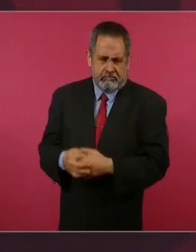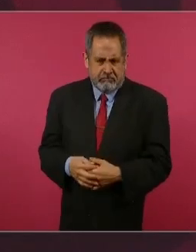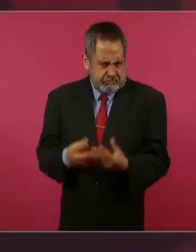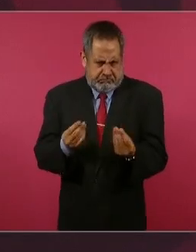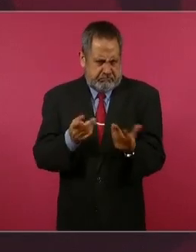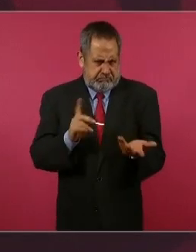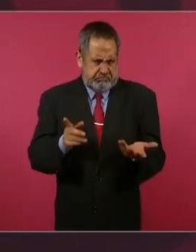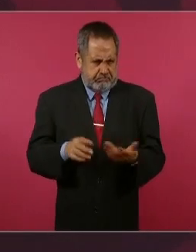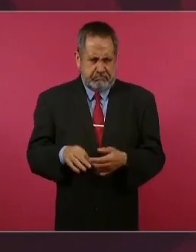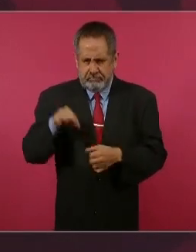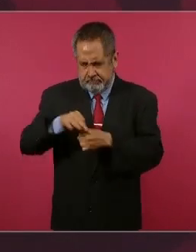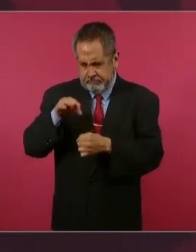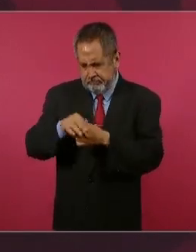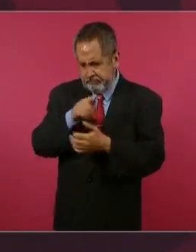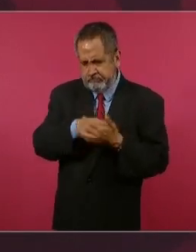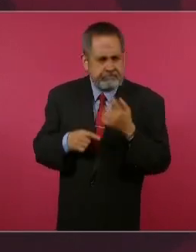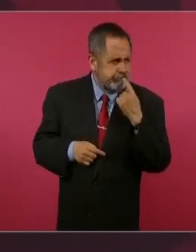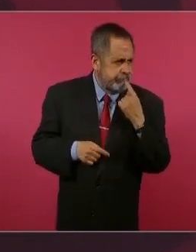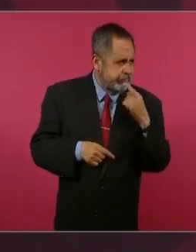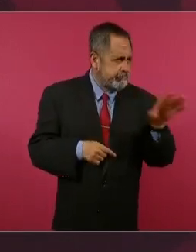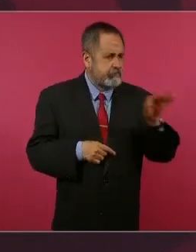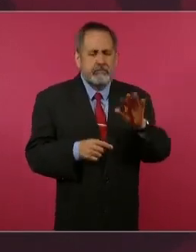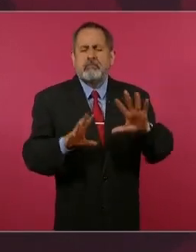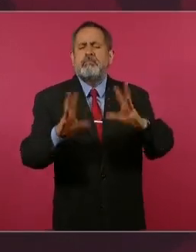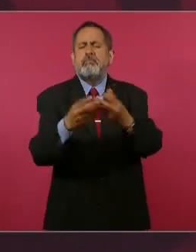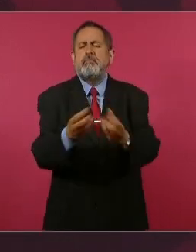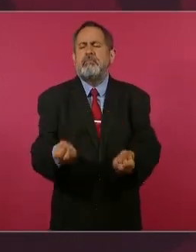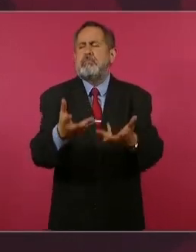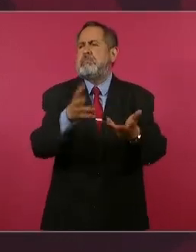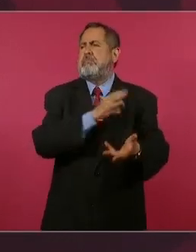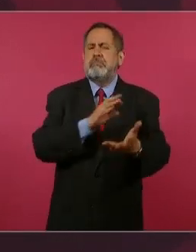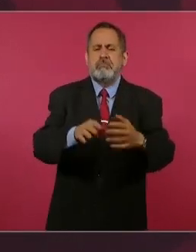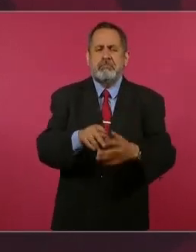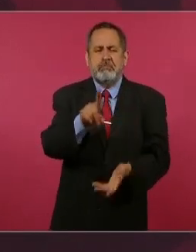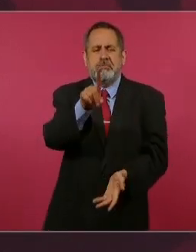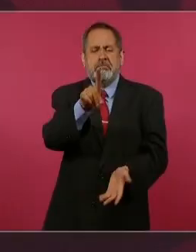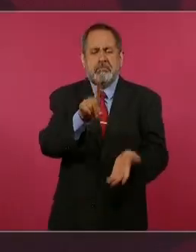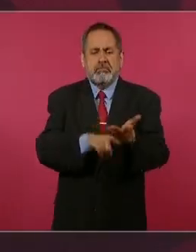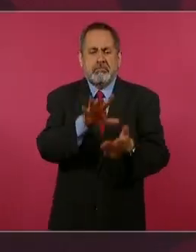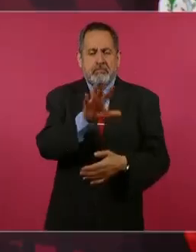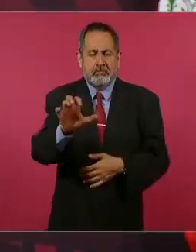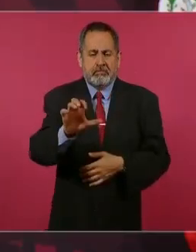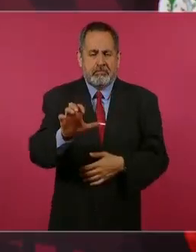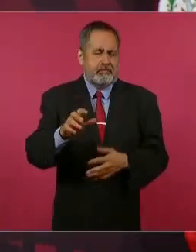total, debe ser mil quinientos,